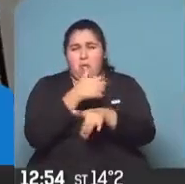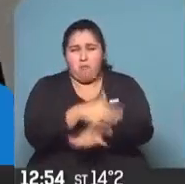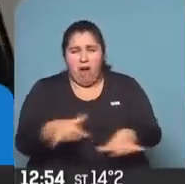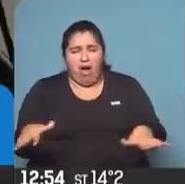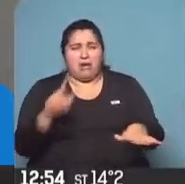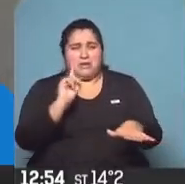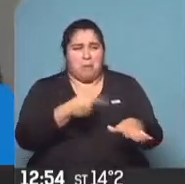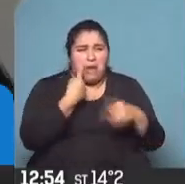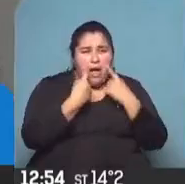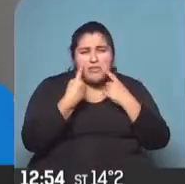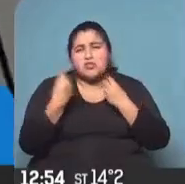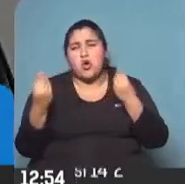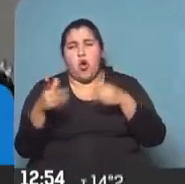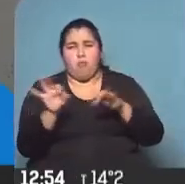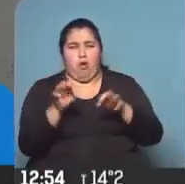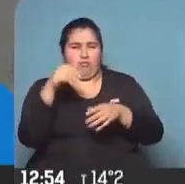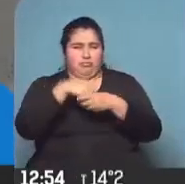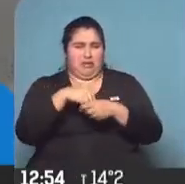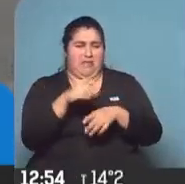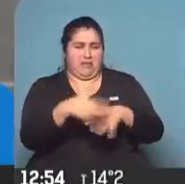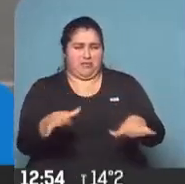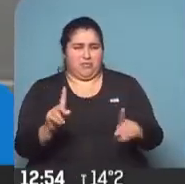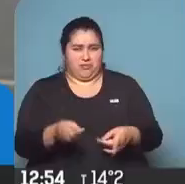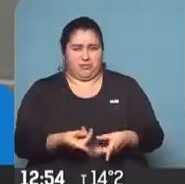ciento especificó que no pueden hacer